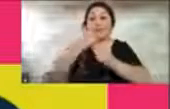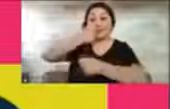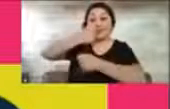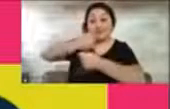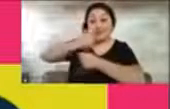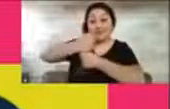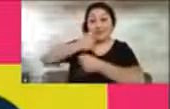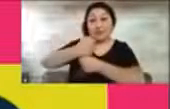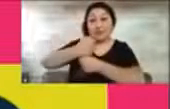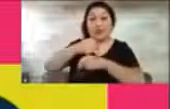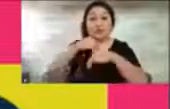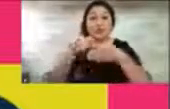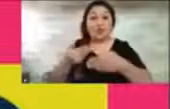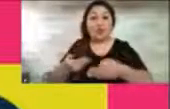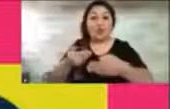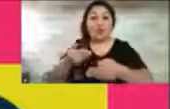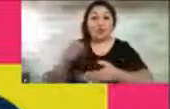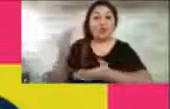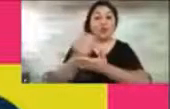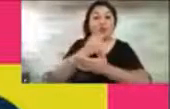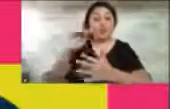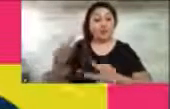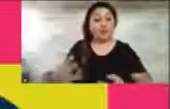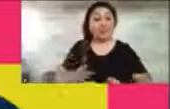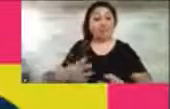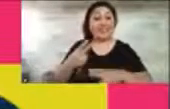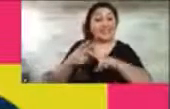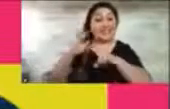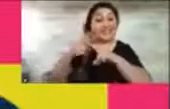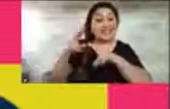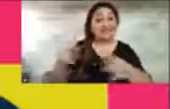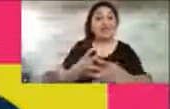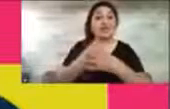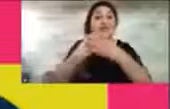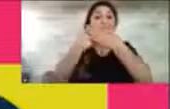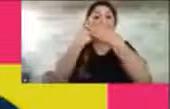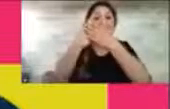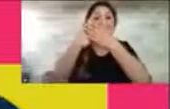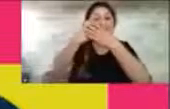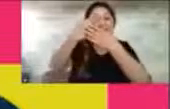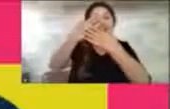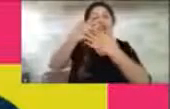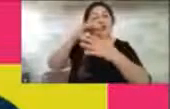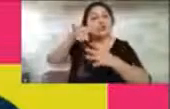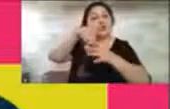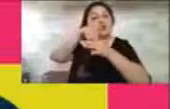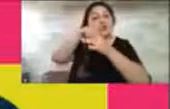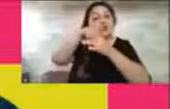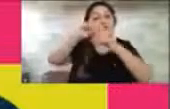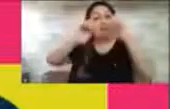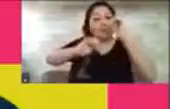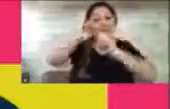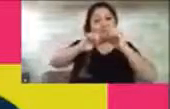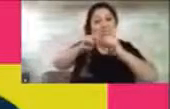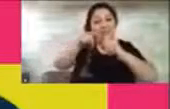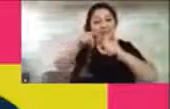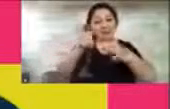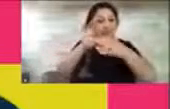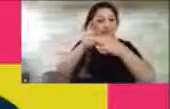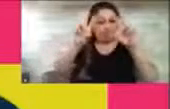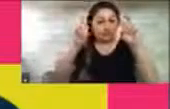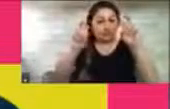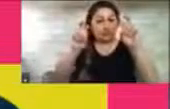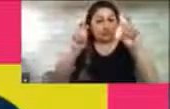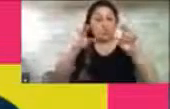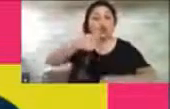logrando crear una red inclusiva de empresas en torno a estos temas de hecho nosotros no solamente queremos que las